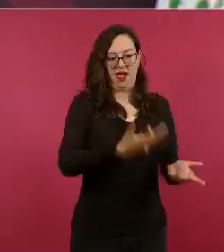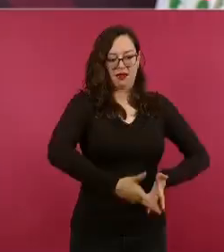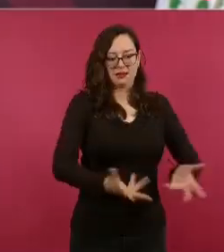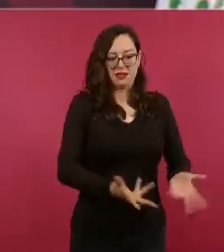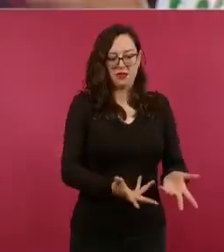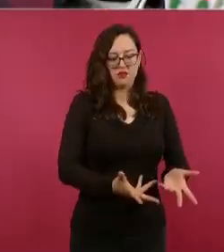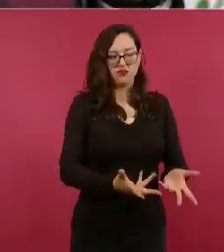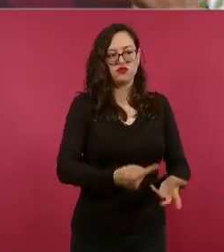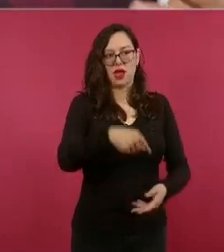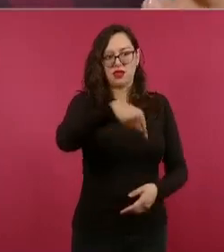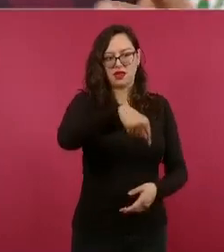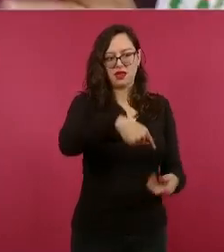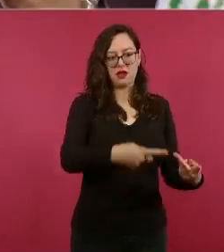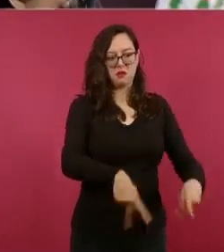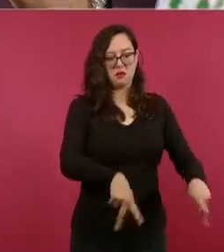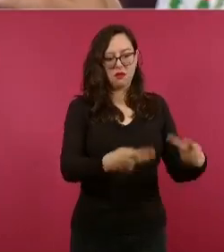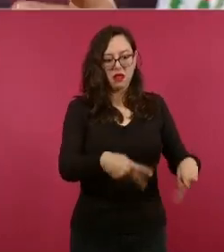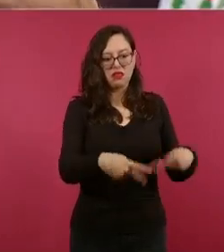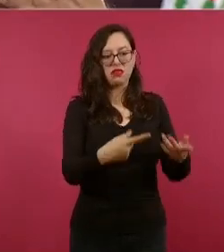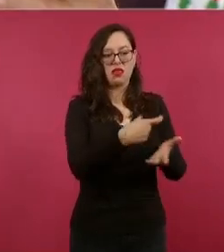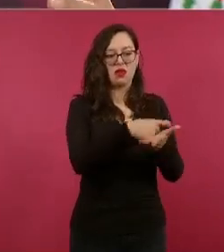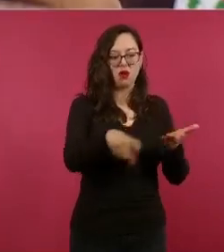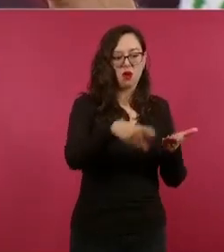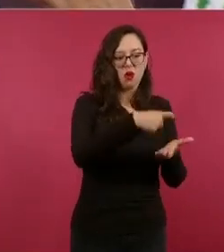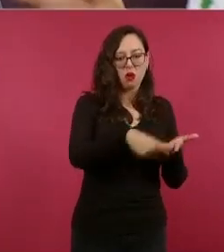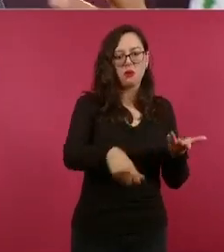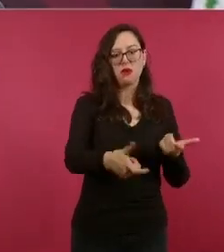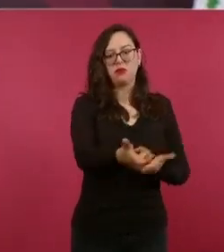porque si ustedes